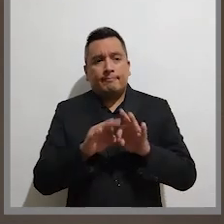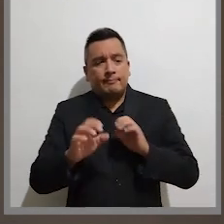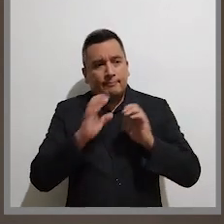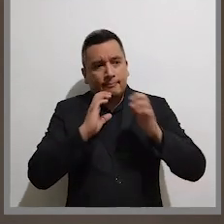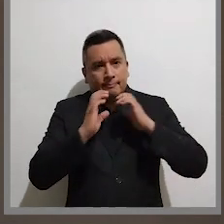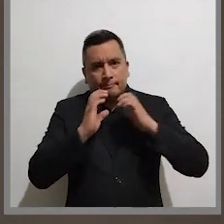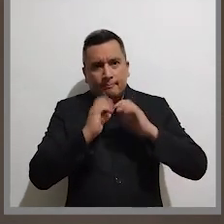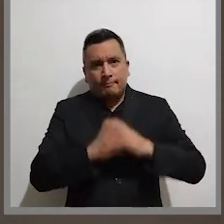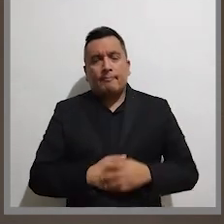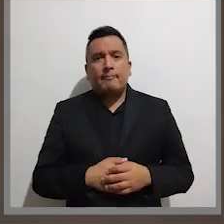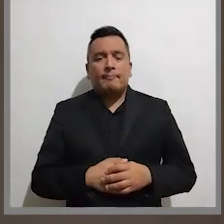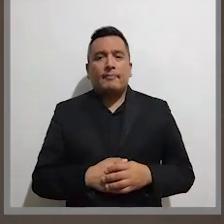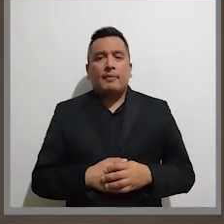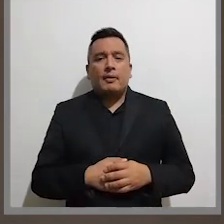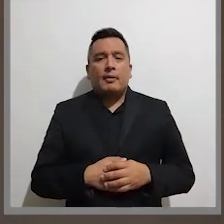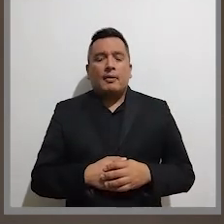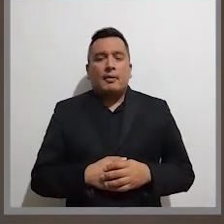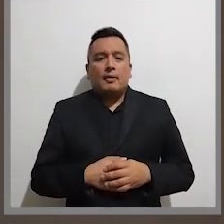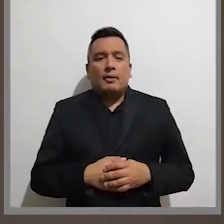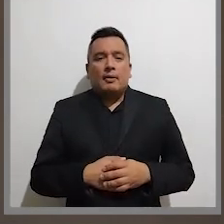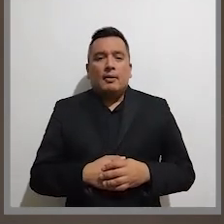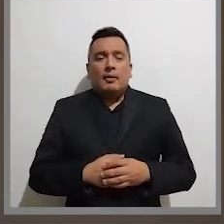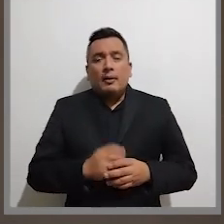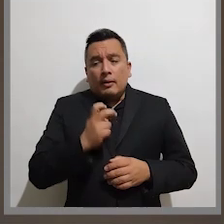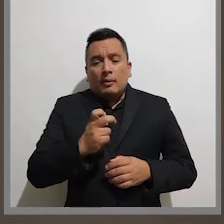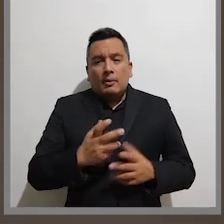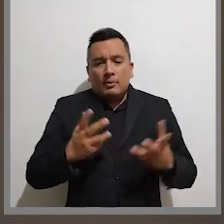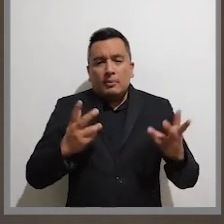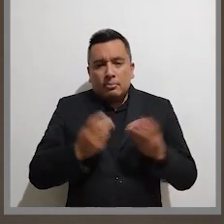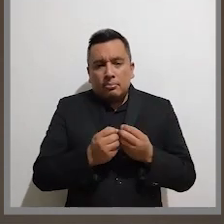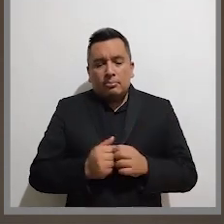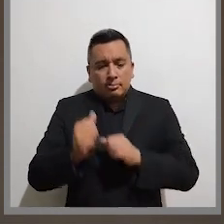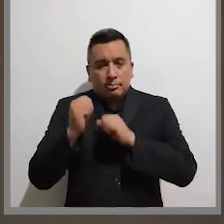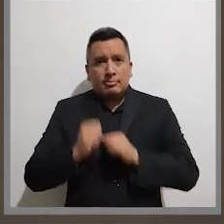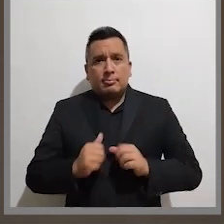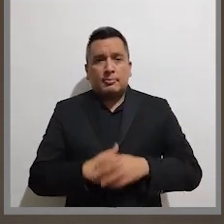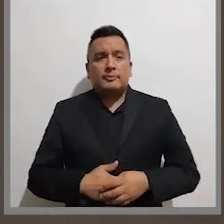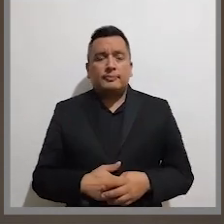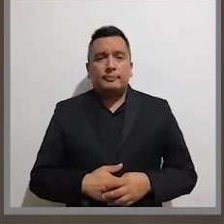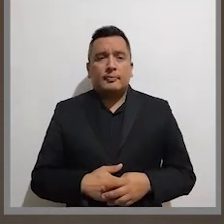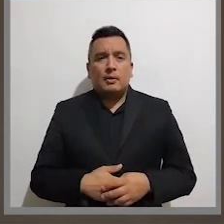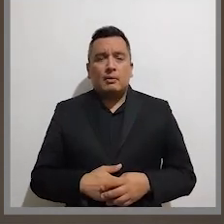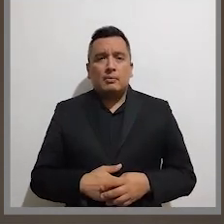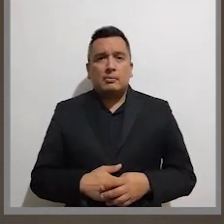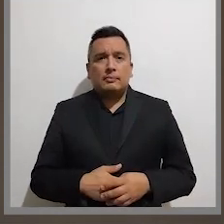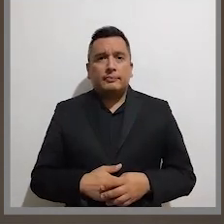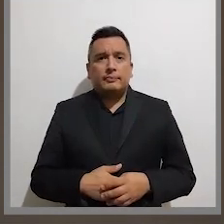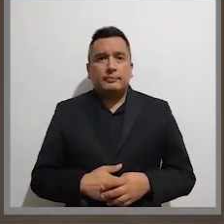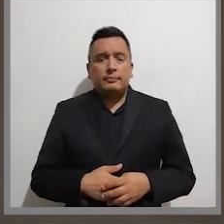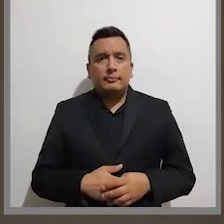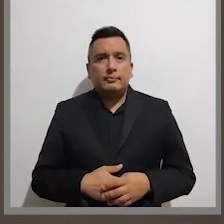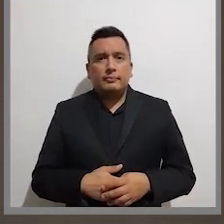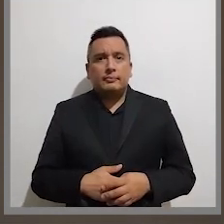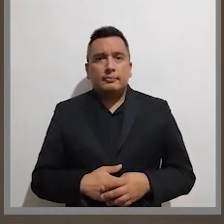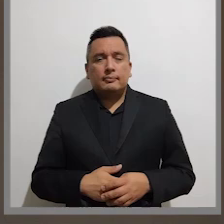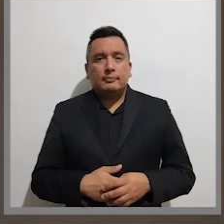que surja entre la mujer víctima de violencia y su equipo jurídico o quien esté llevando a cabo las riendas de sus